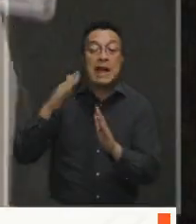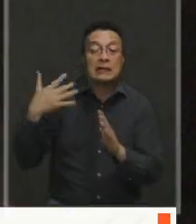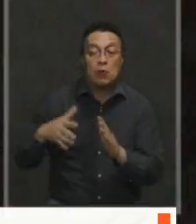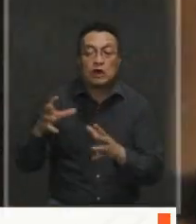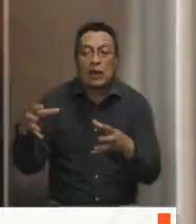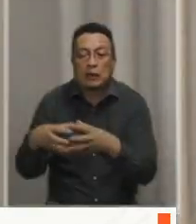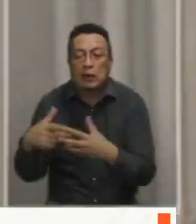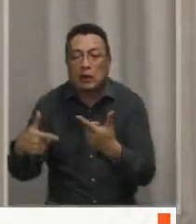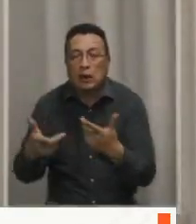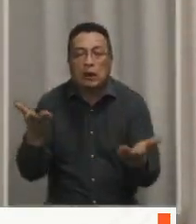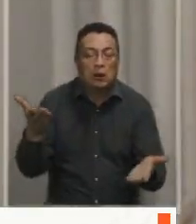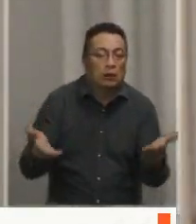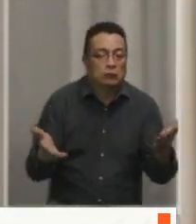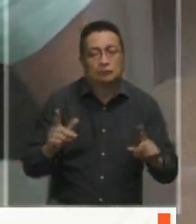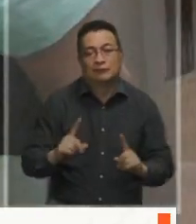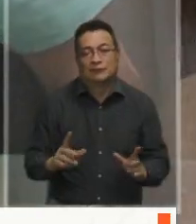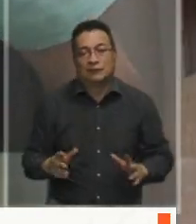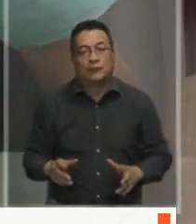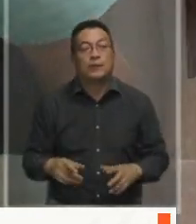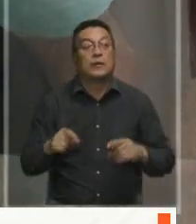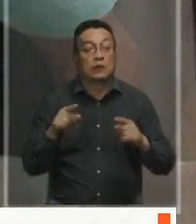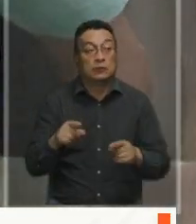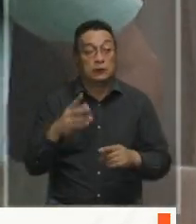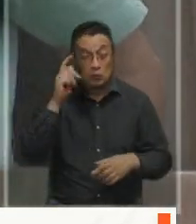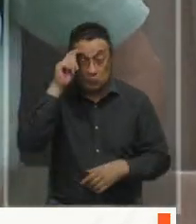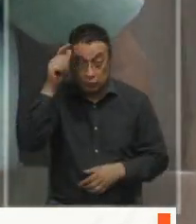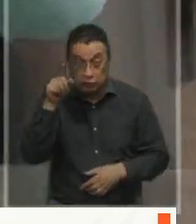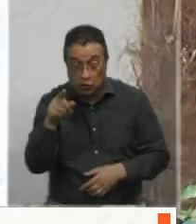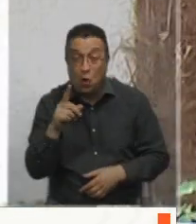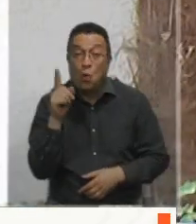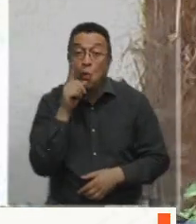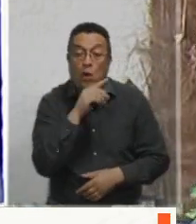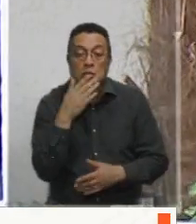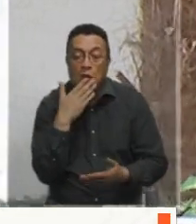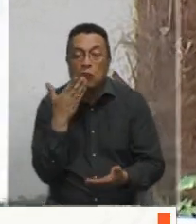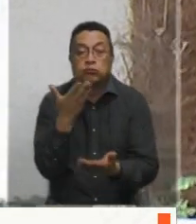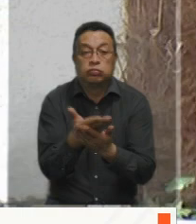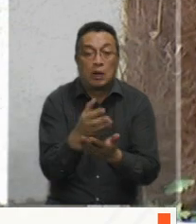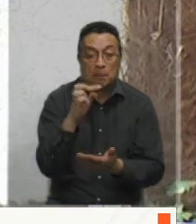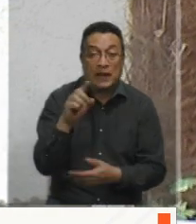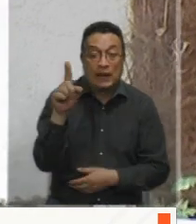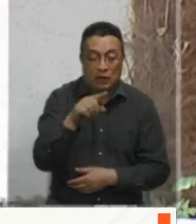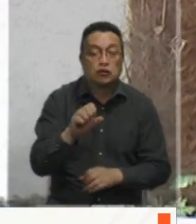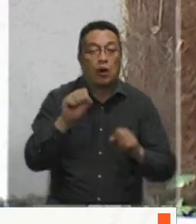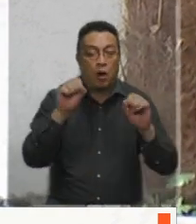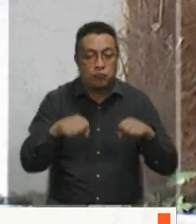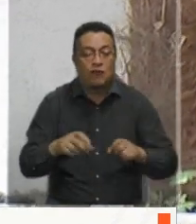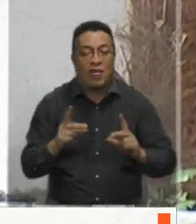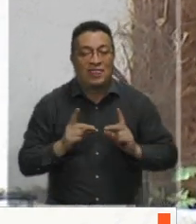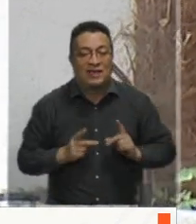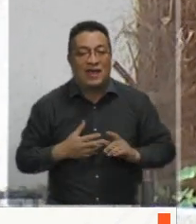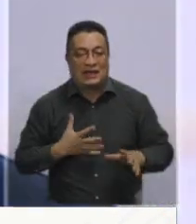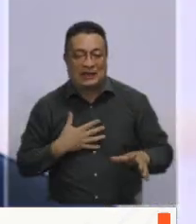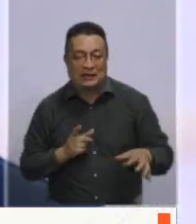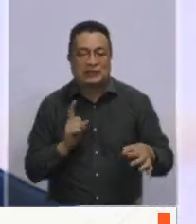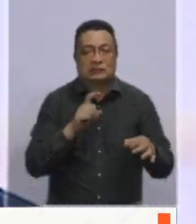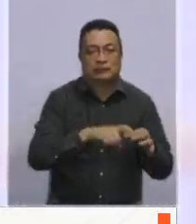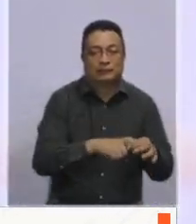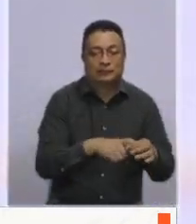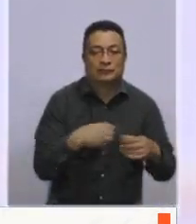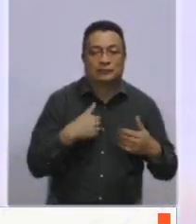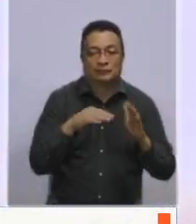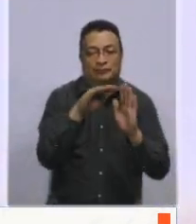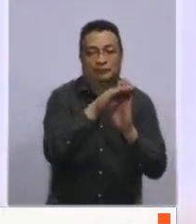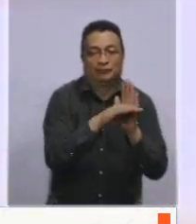que otro. Mientras los detractores de la idea de Ibáñez apuntan un ofertón de última hora para que el PS se incline por Apruebo Dignidad en la plantilla de candidato a consejeros,